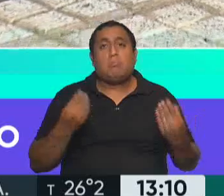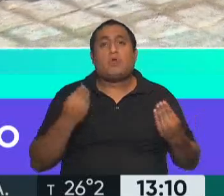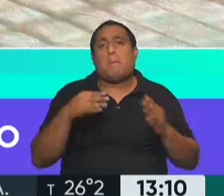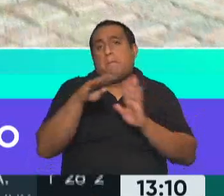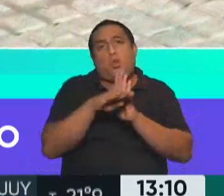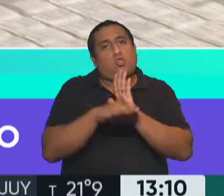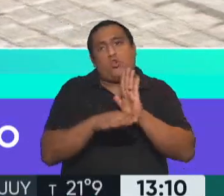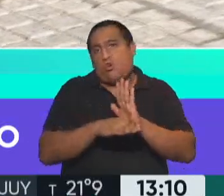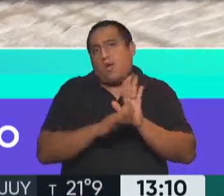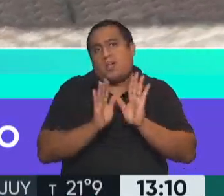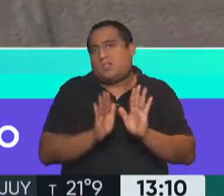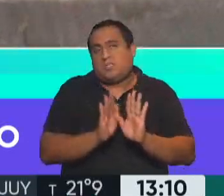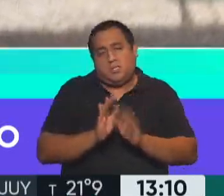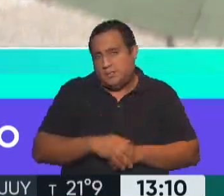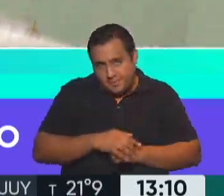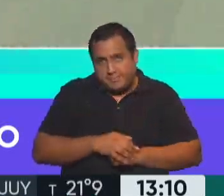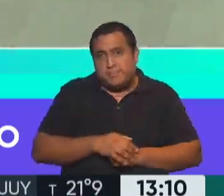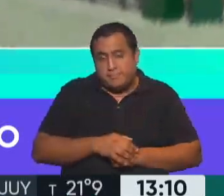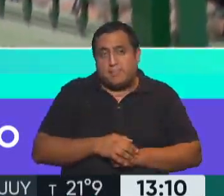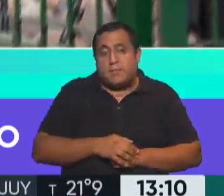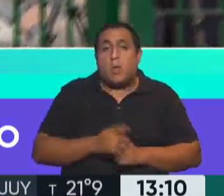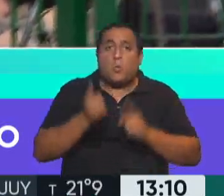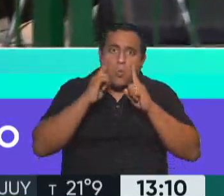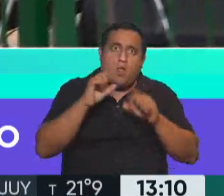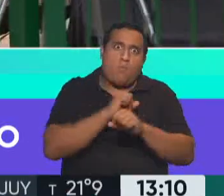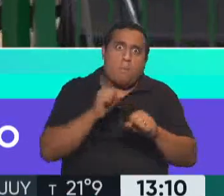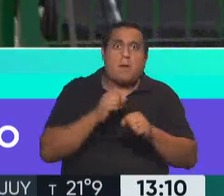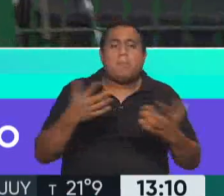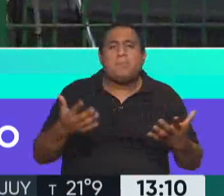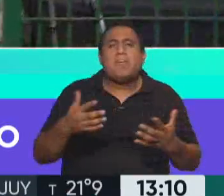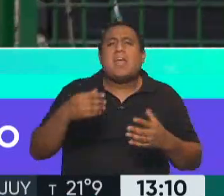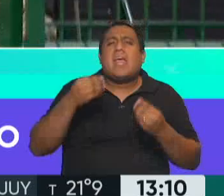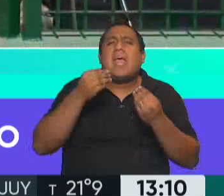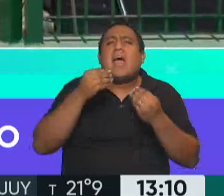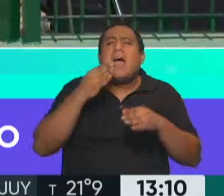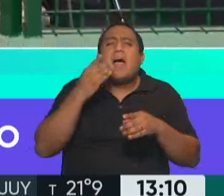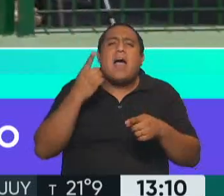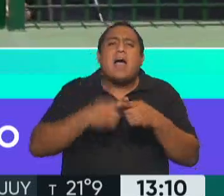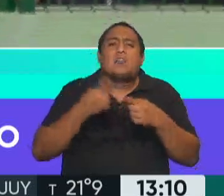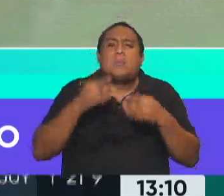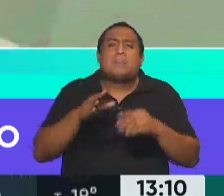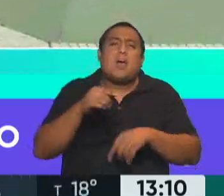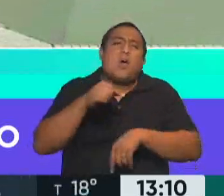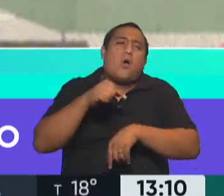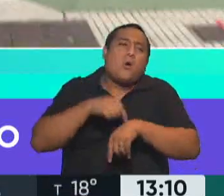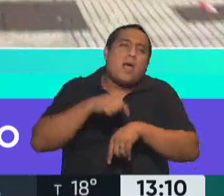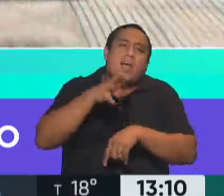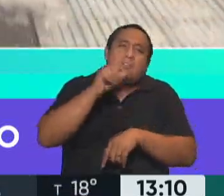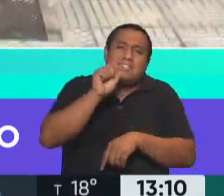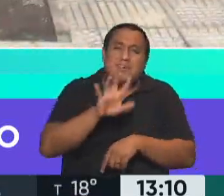protocolo correspondiente a este acto que va a comenzar cerca de las 14:50,